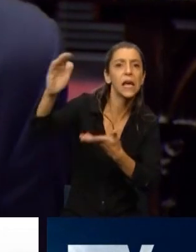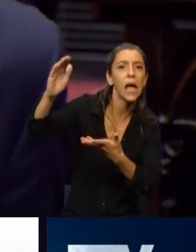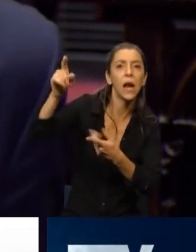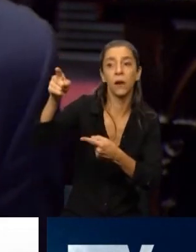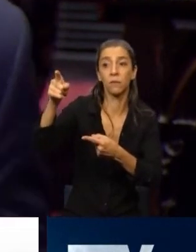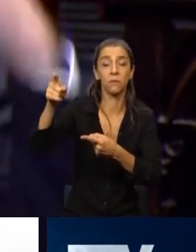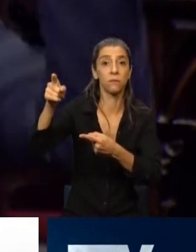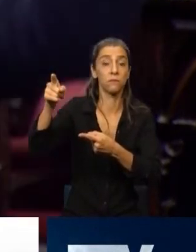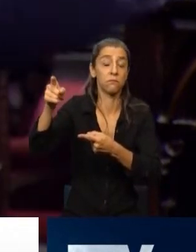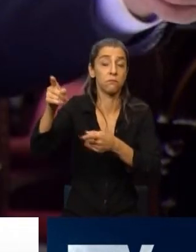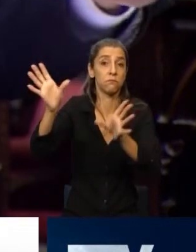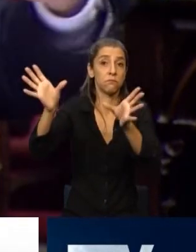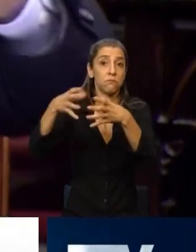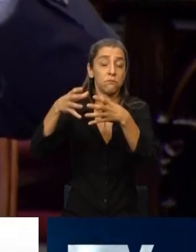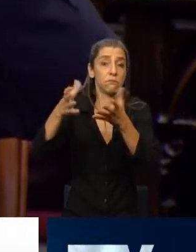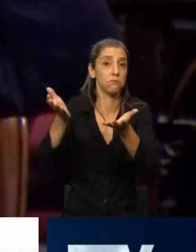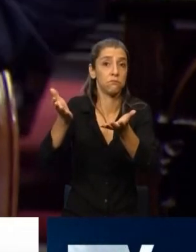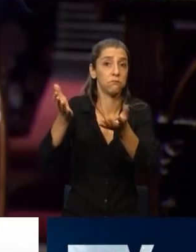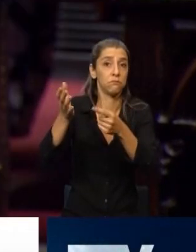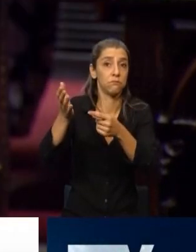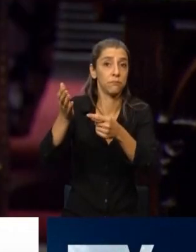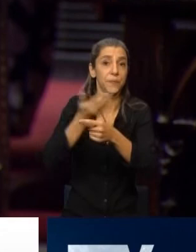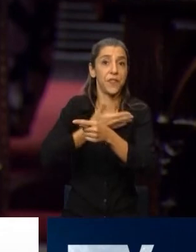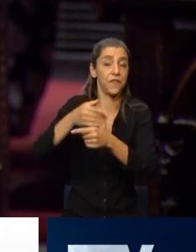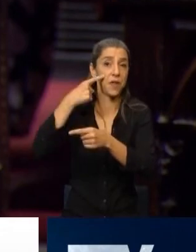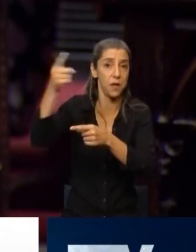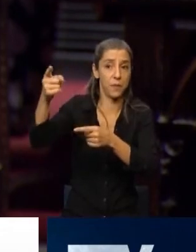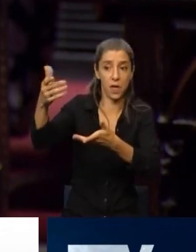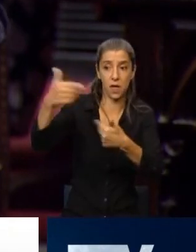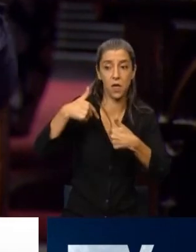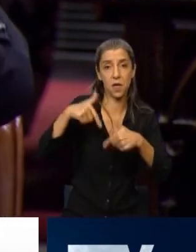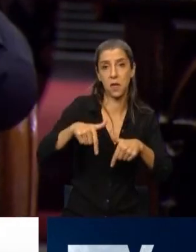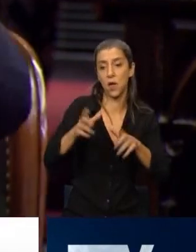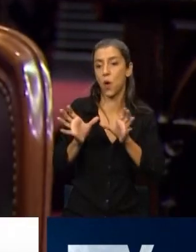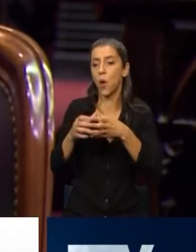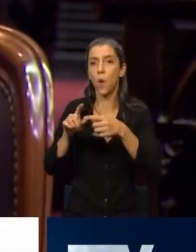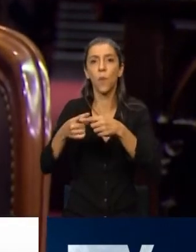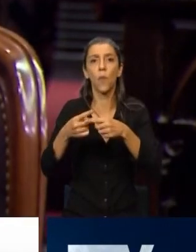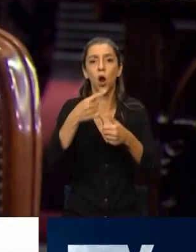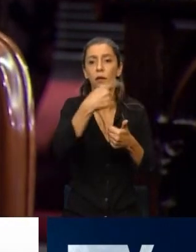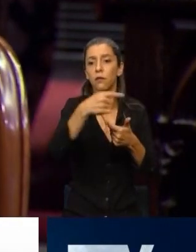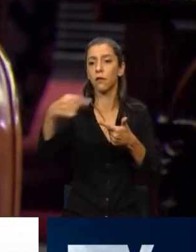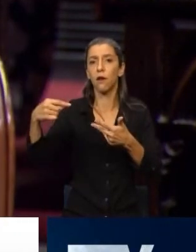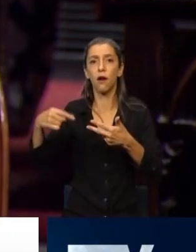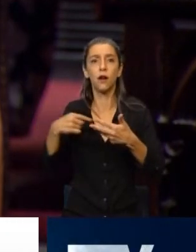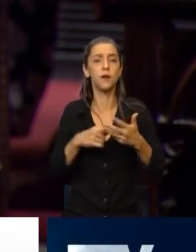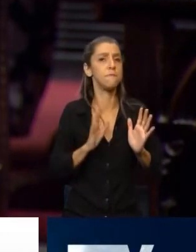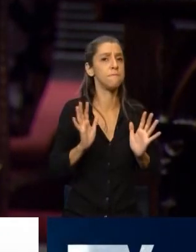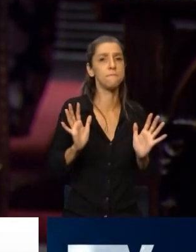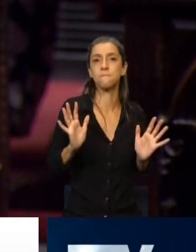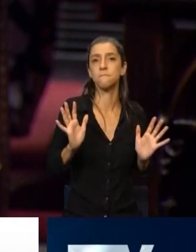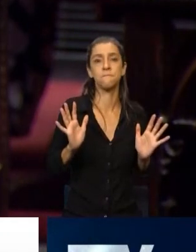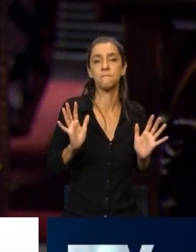tener presente. No es ni el bloque del Frente de Todos, ni ningún otro bloque, ni el bloque de Juntos por el Cambio. Nosotros no le ponemos